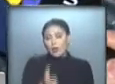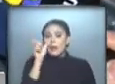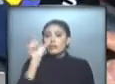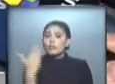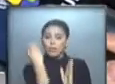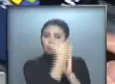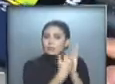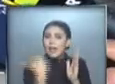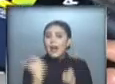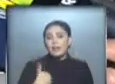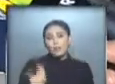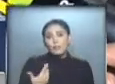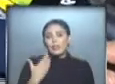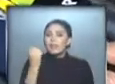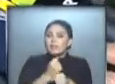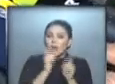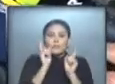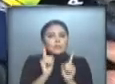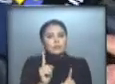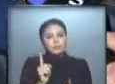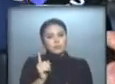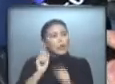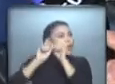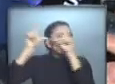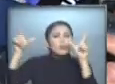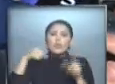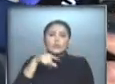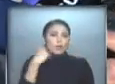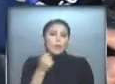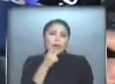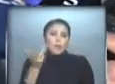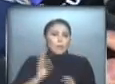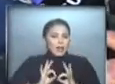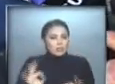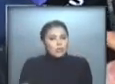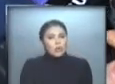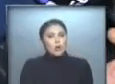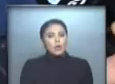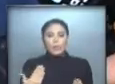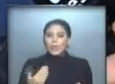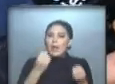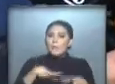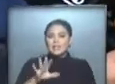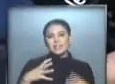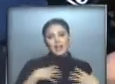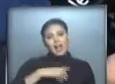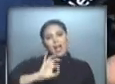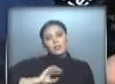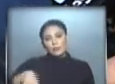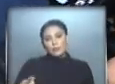agenda de los argentinos es seguir conservando la fuente de empleo, los sueños que sus hijos se puedan ir de vacaciones, que puedan comenzar las clases